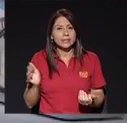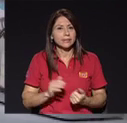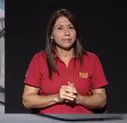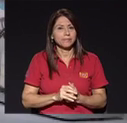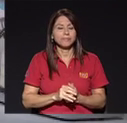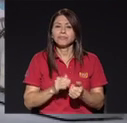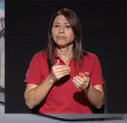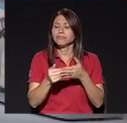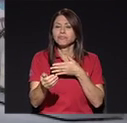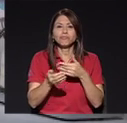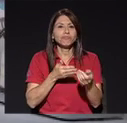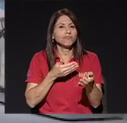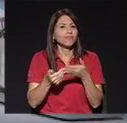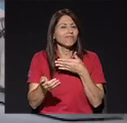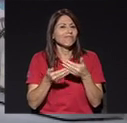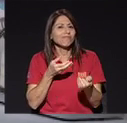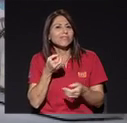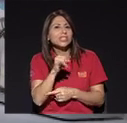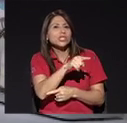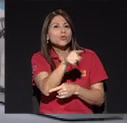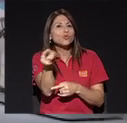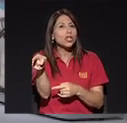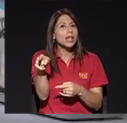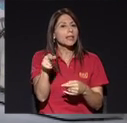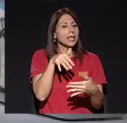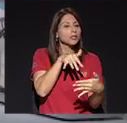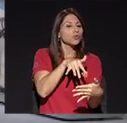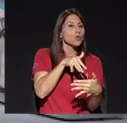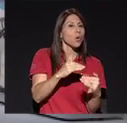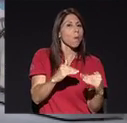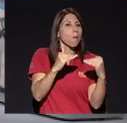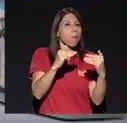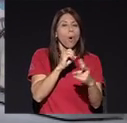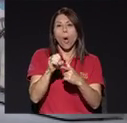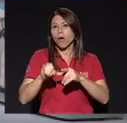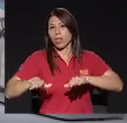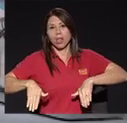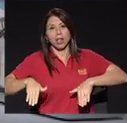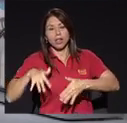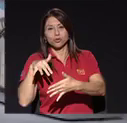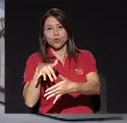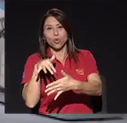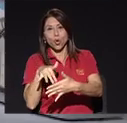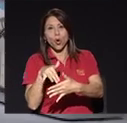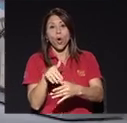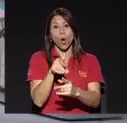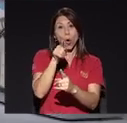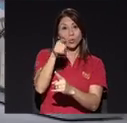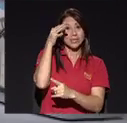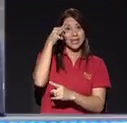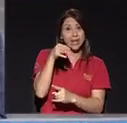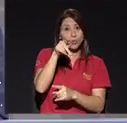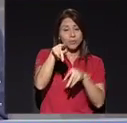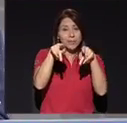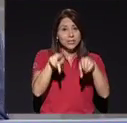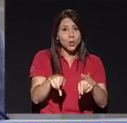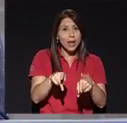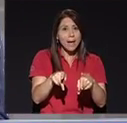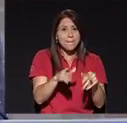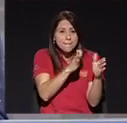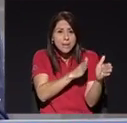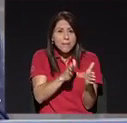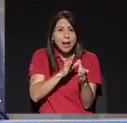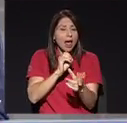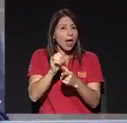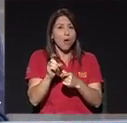claro. Indiferentemente de si usted estudió o no estudió, si usted se percibe como una persona preparada, no